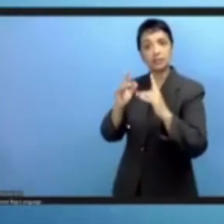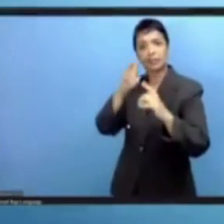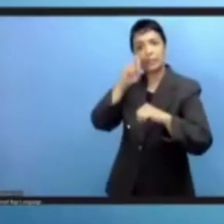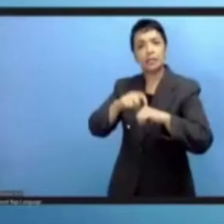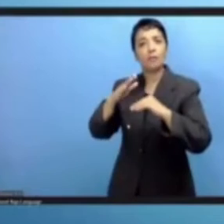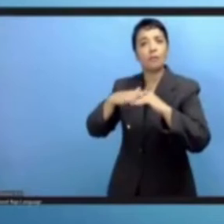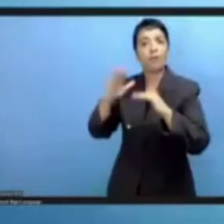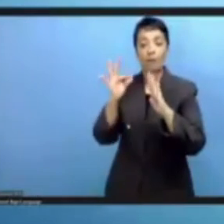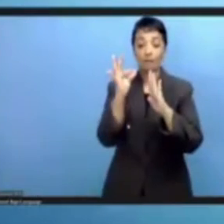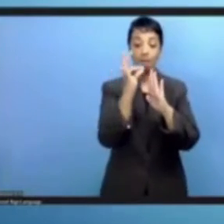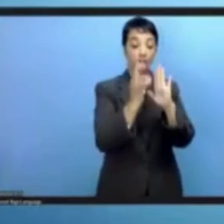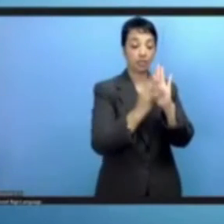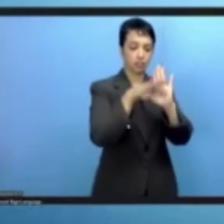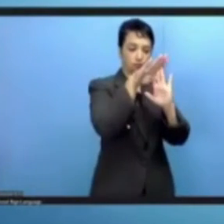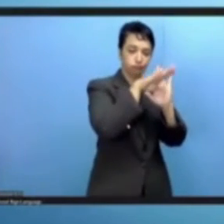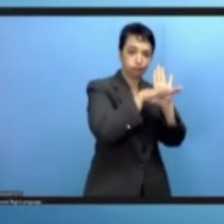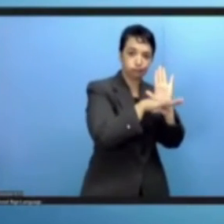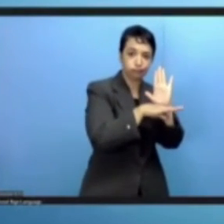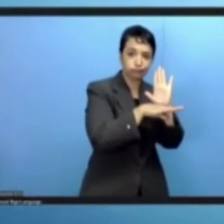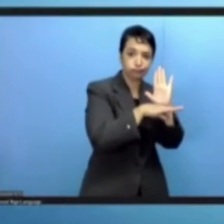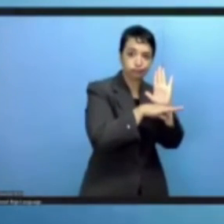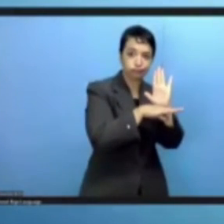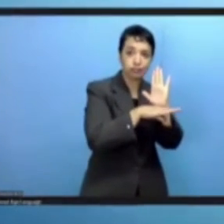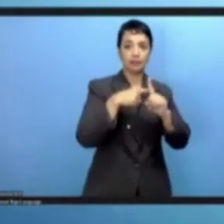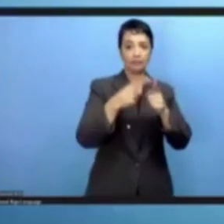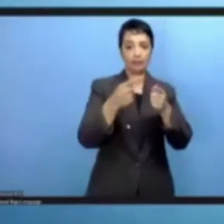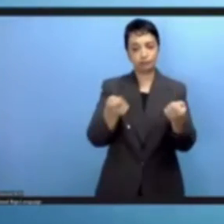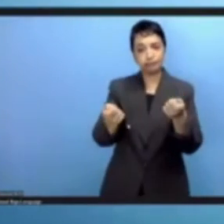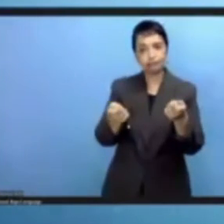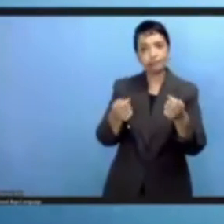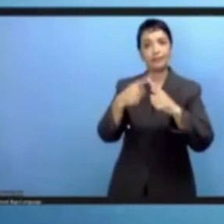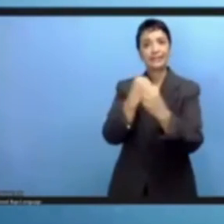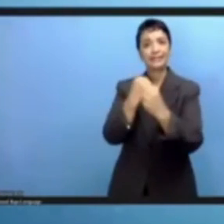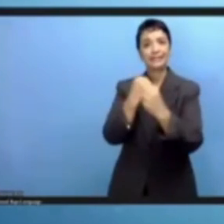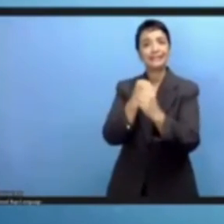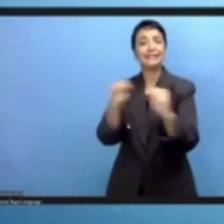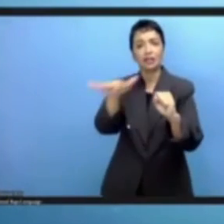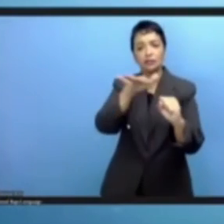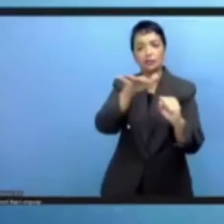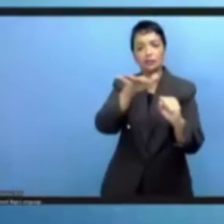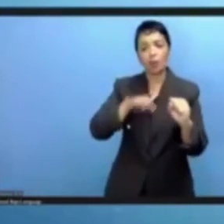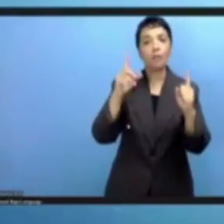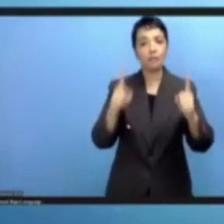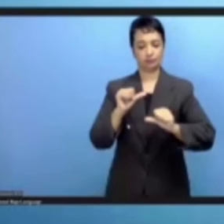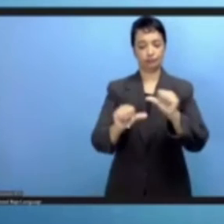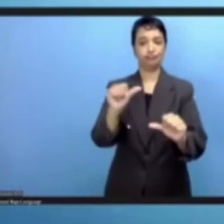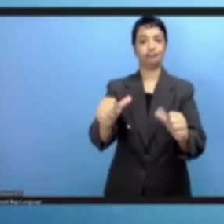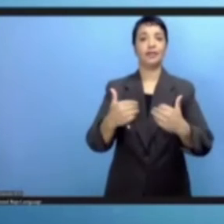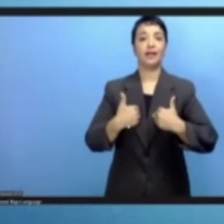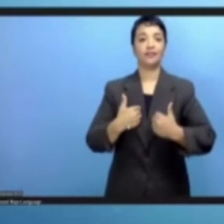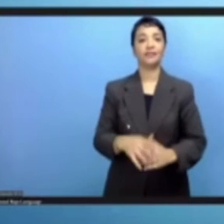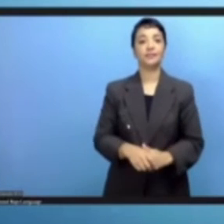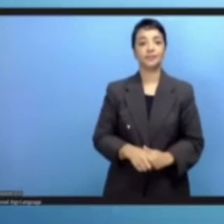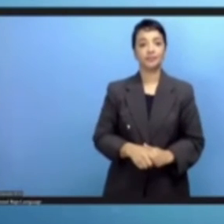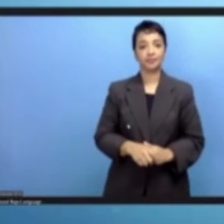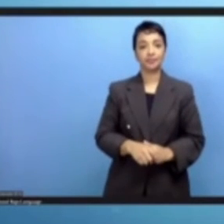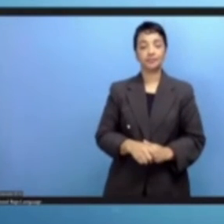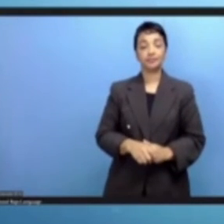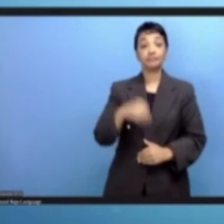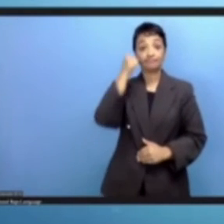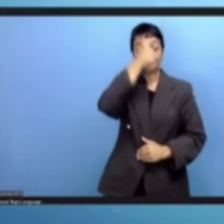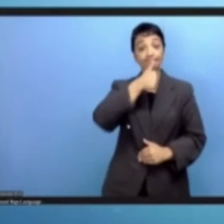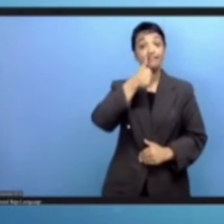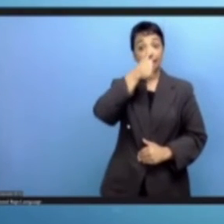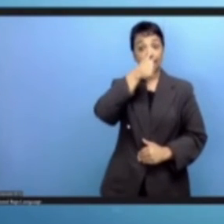desafíos que confrontamos y nos esperan en un continente con un helado oscuro de la internet que requiere políticas y